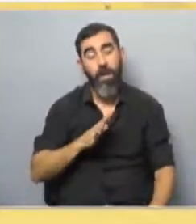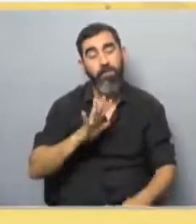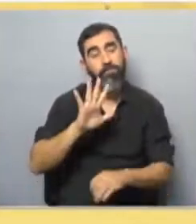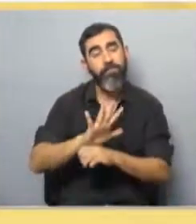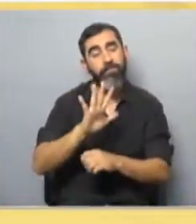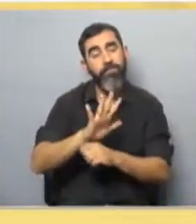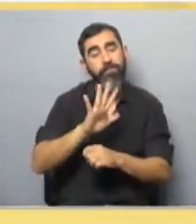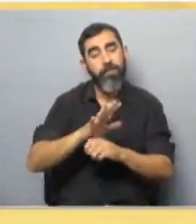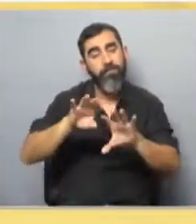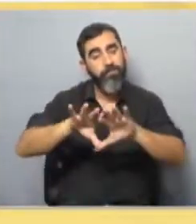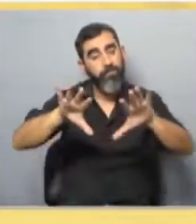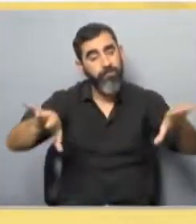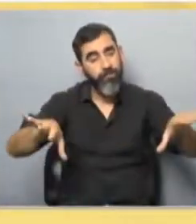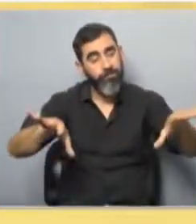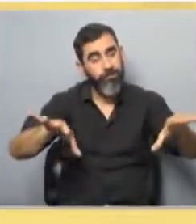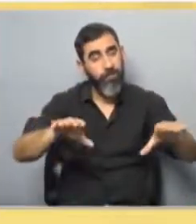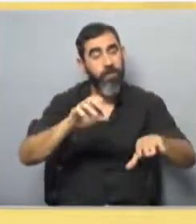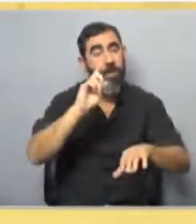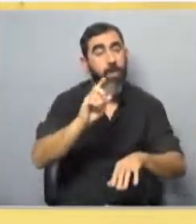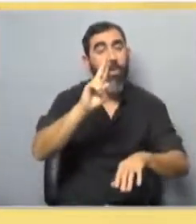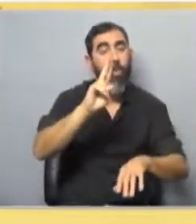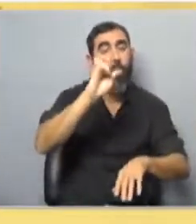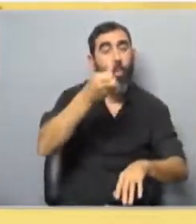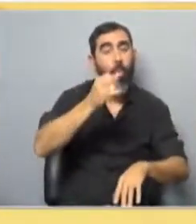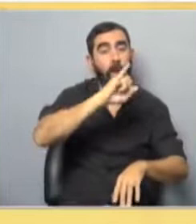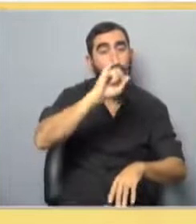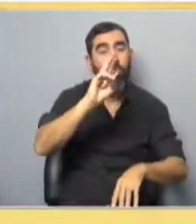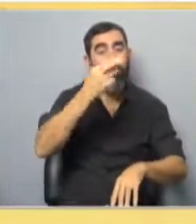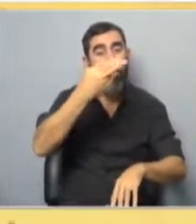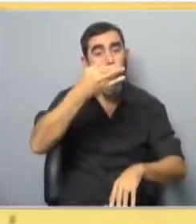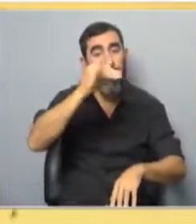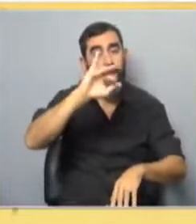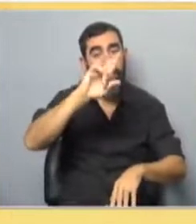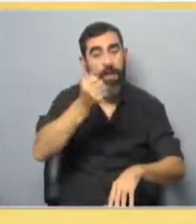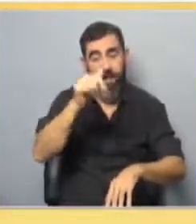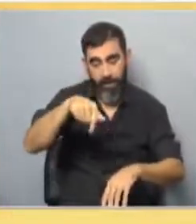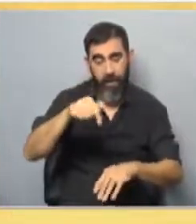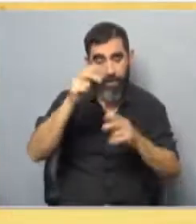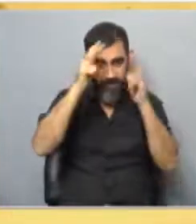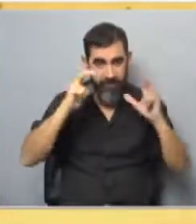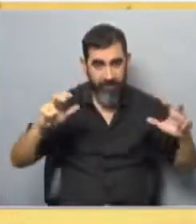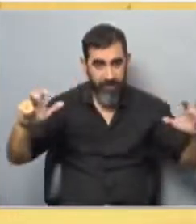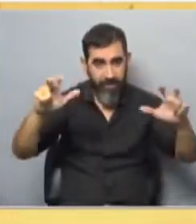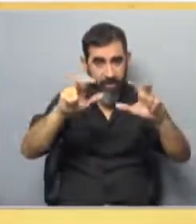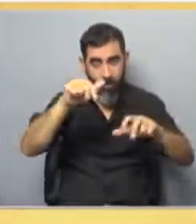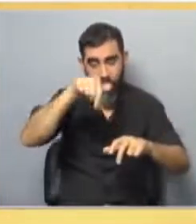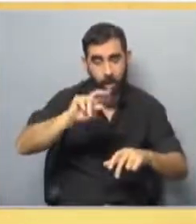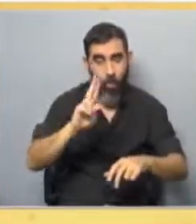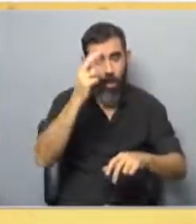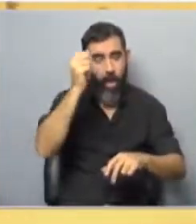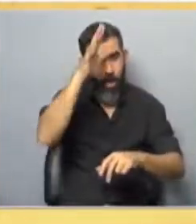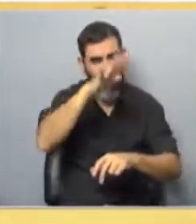cierta separación en la distribución del guasubirá, que es el ciervo nuestro, que está más en el área más serrana y más de